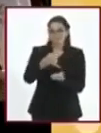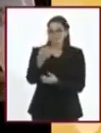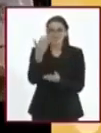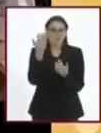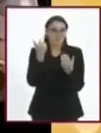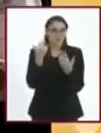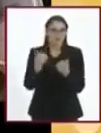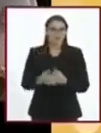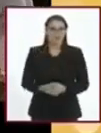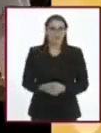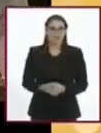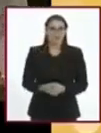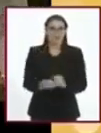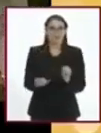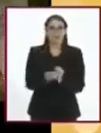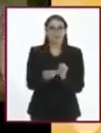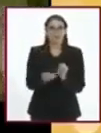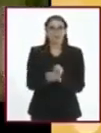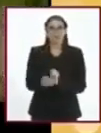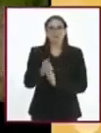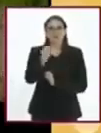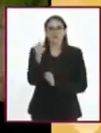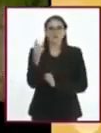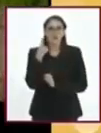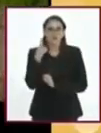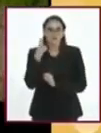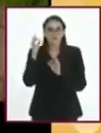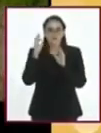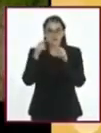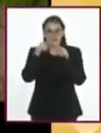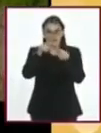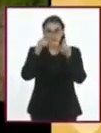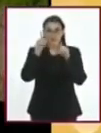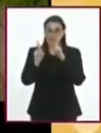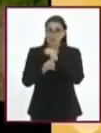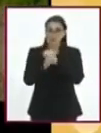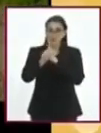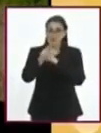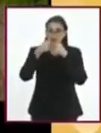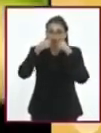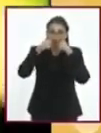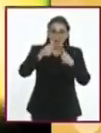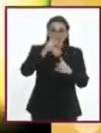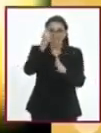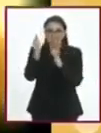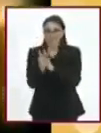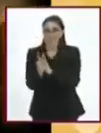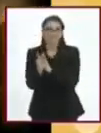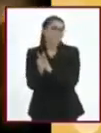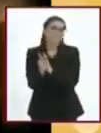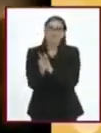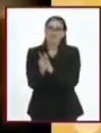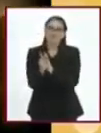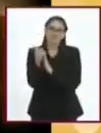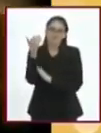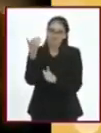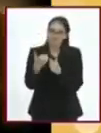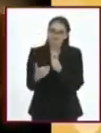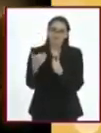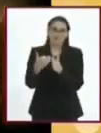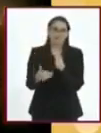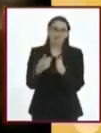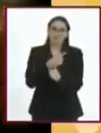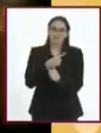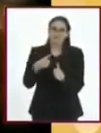están de alguna forma atendiendo a este problema. Yo creo que la política tendría que ser mucho más amplia, esta